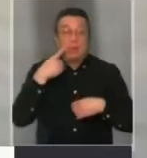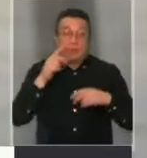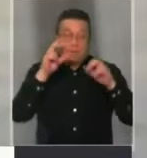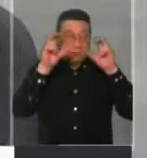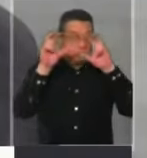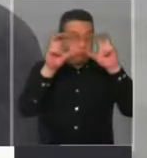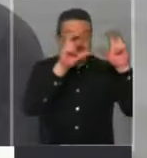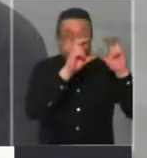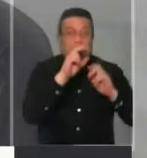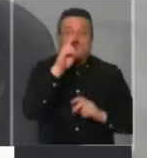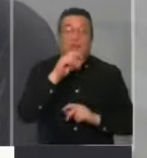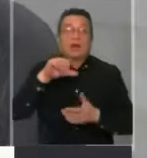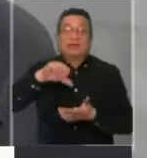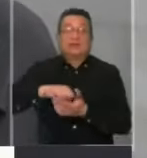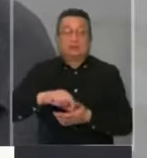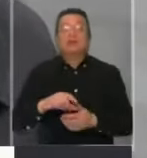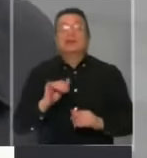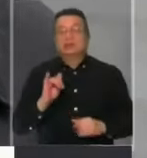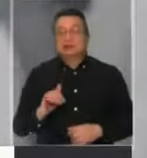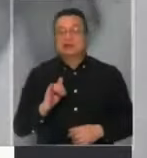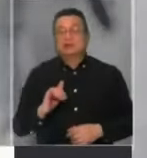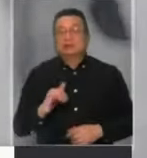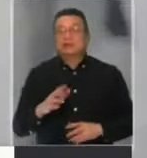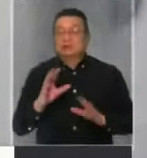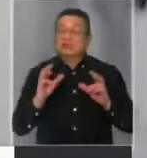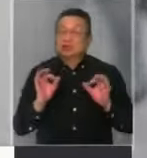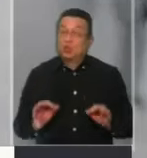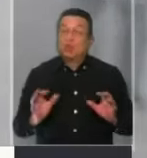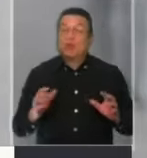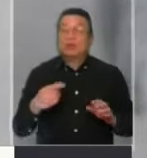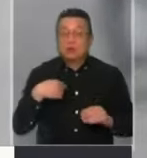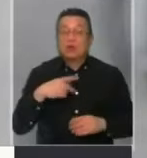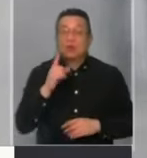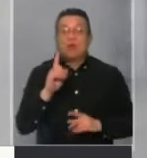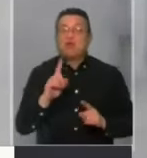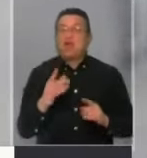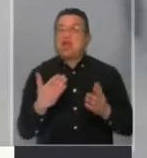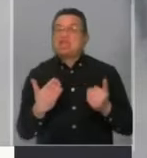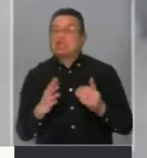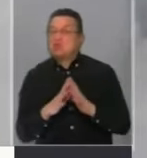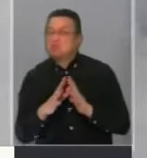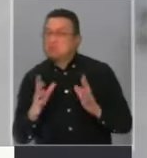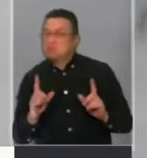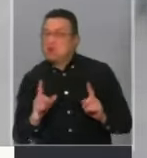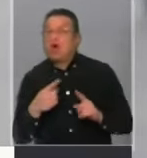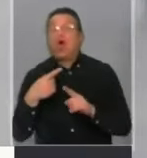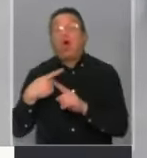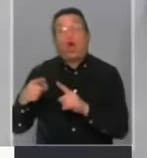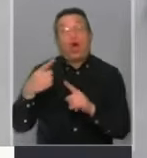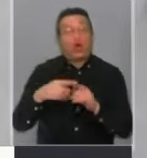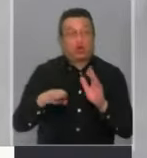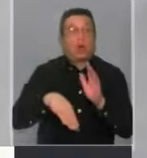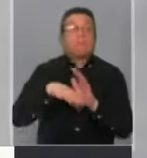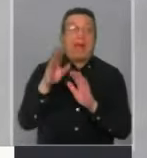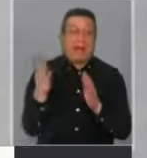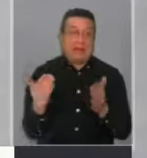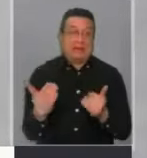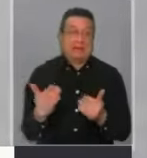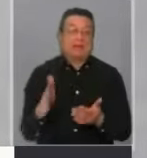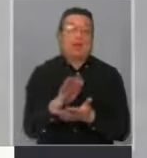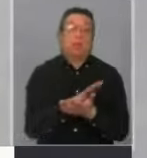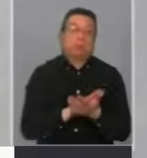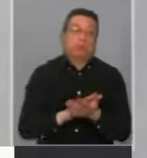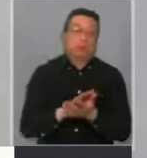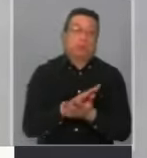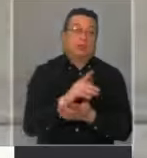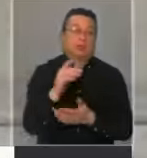todo el centro. Se ve más seguro que en la Ahumada. No lo encuentro como tan necesario, pero hay otros más como... la